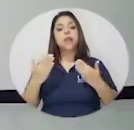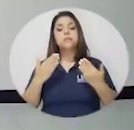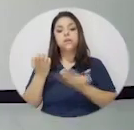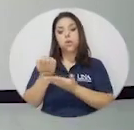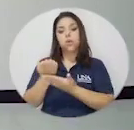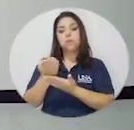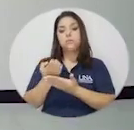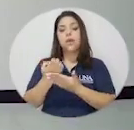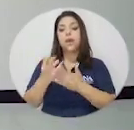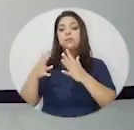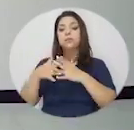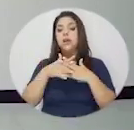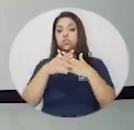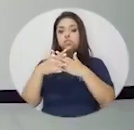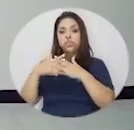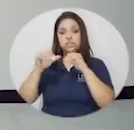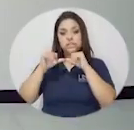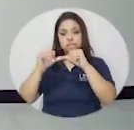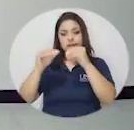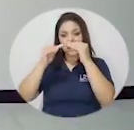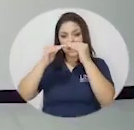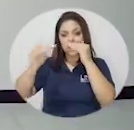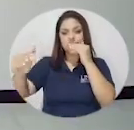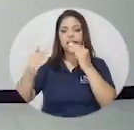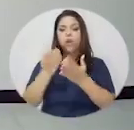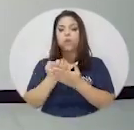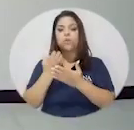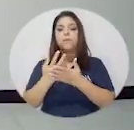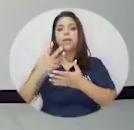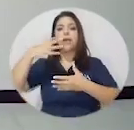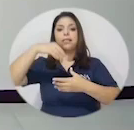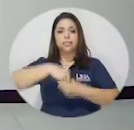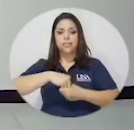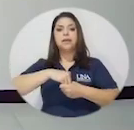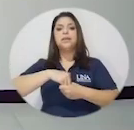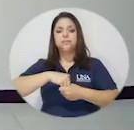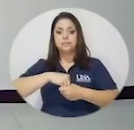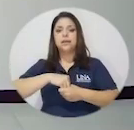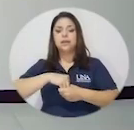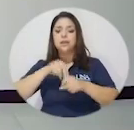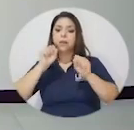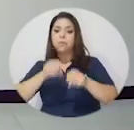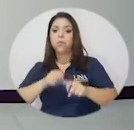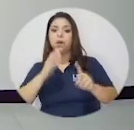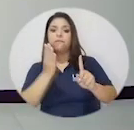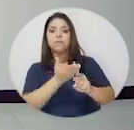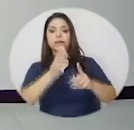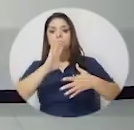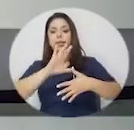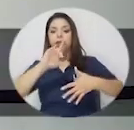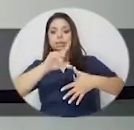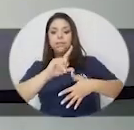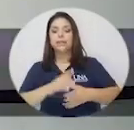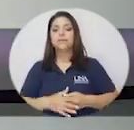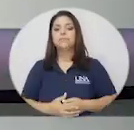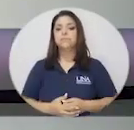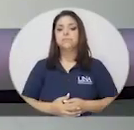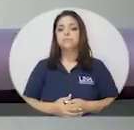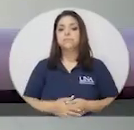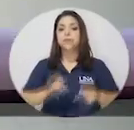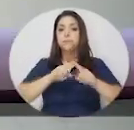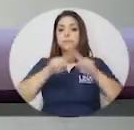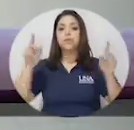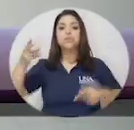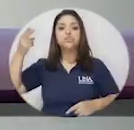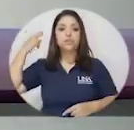una línea de recuperación de la economía interna, lo que dé poco margen de acción a América Latina. No obstante lo anterior, es un tema que históricamente